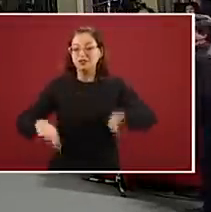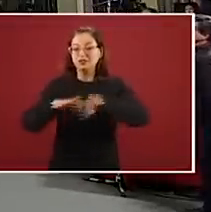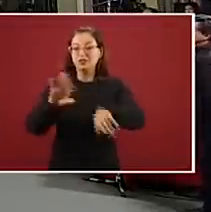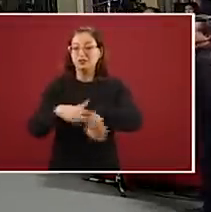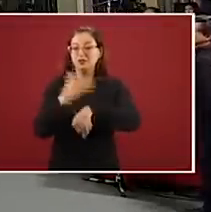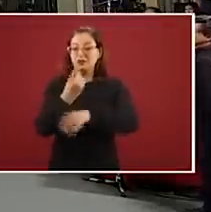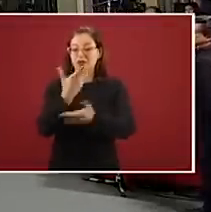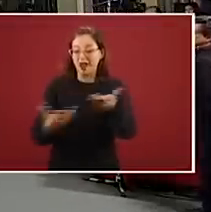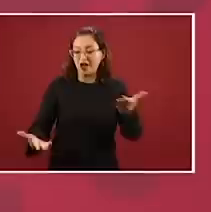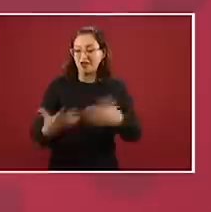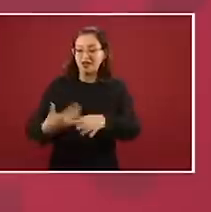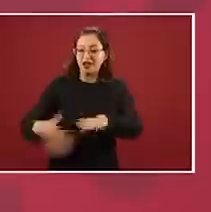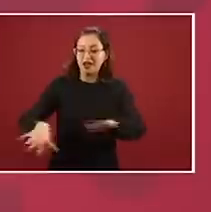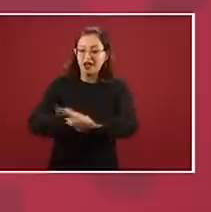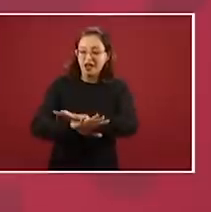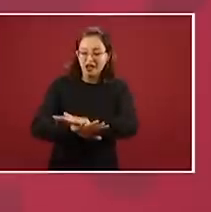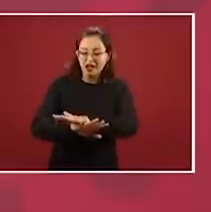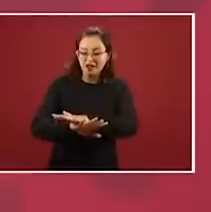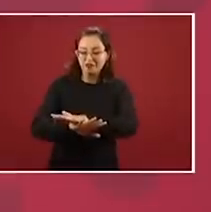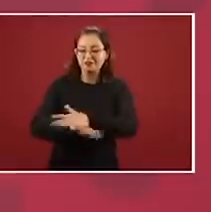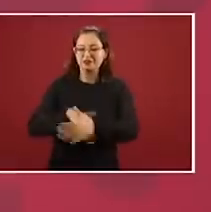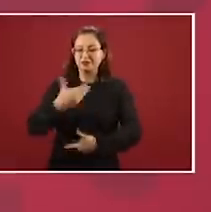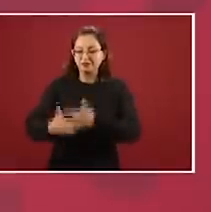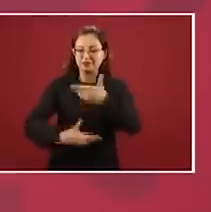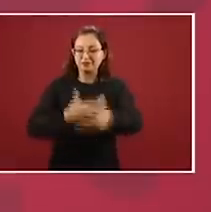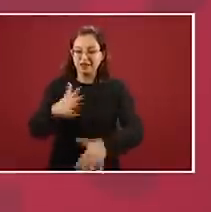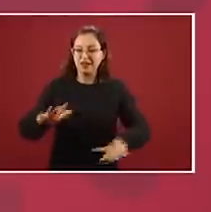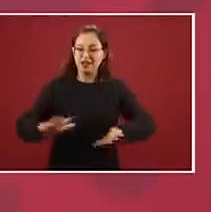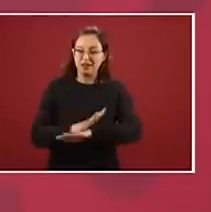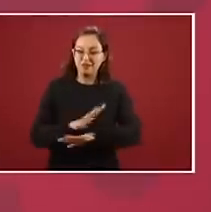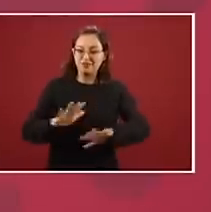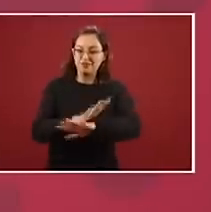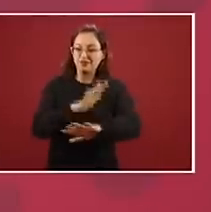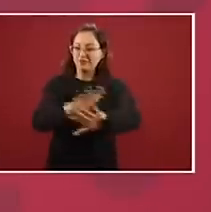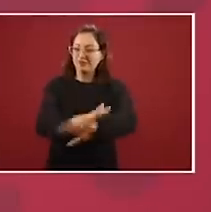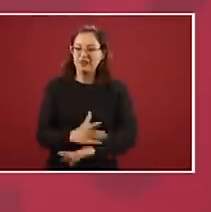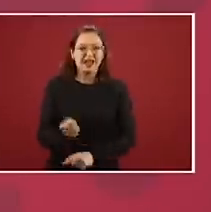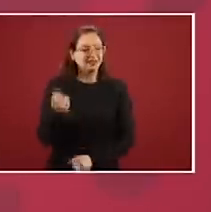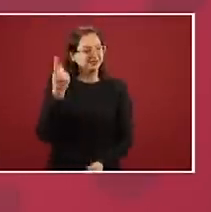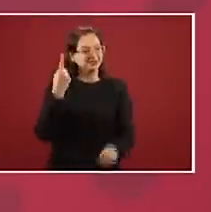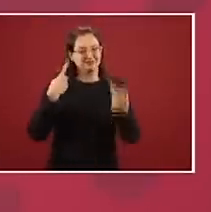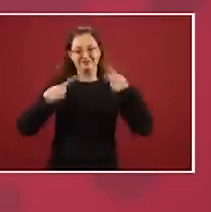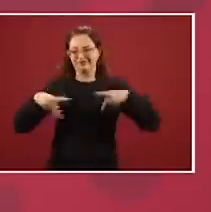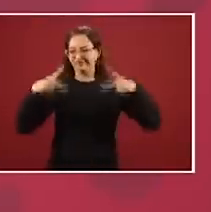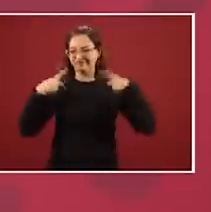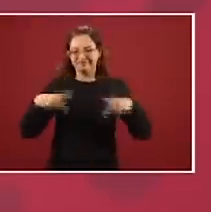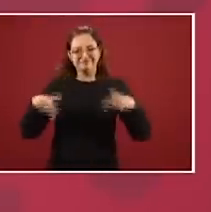cambios que se están dando. Hay algunos que